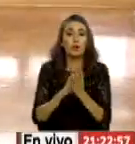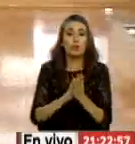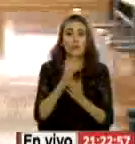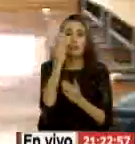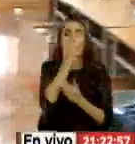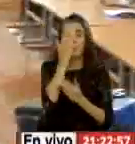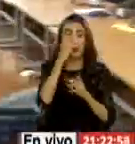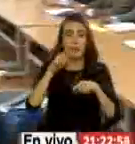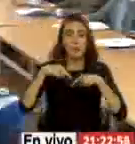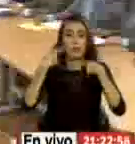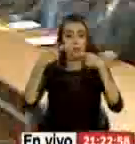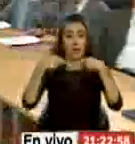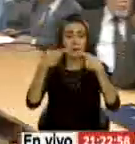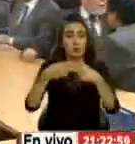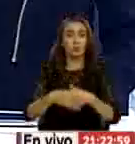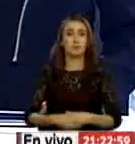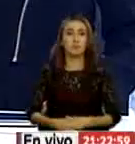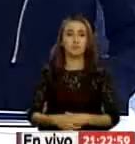Velasco, Telediario.